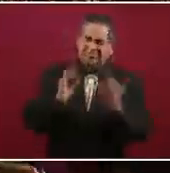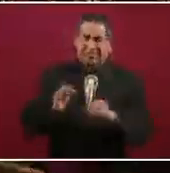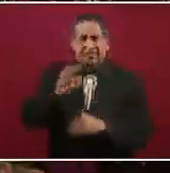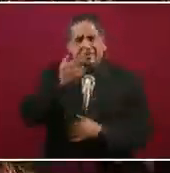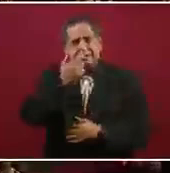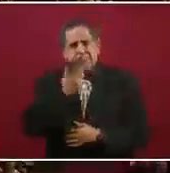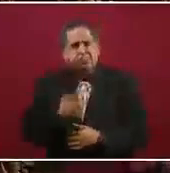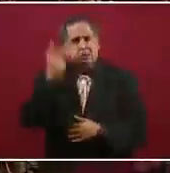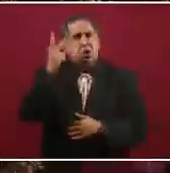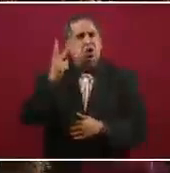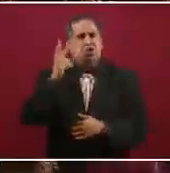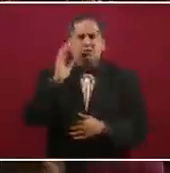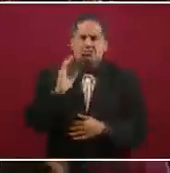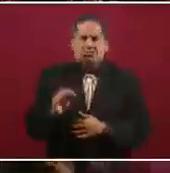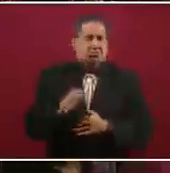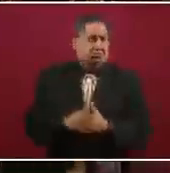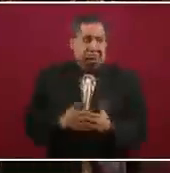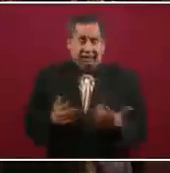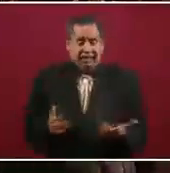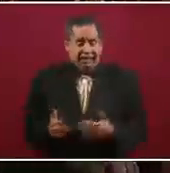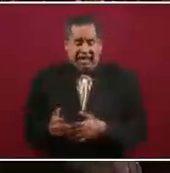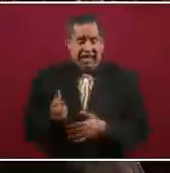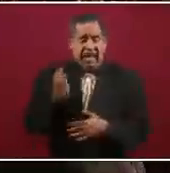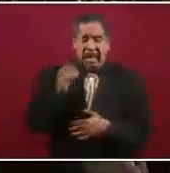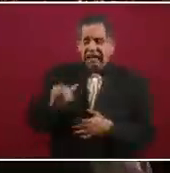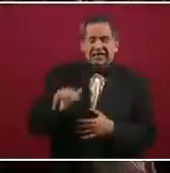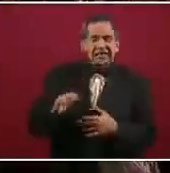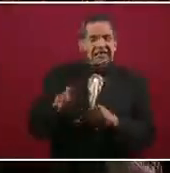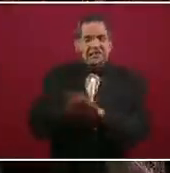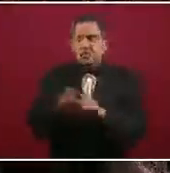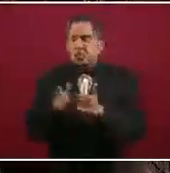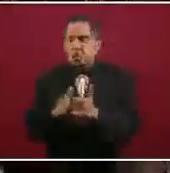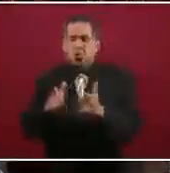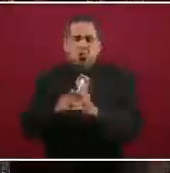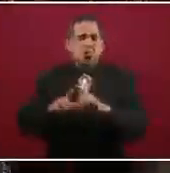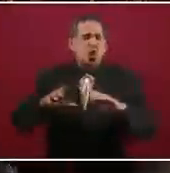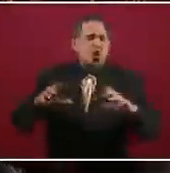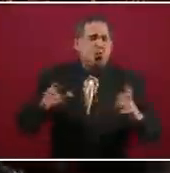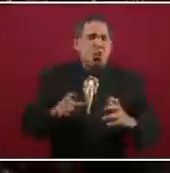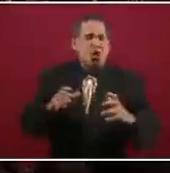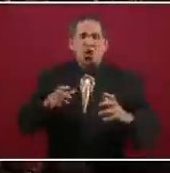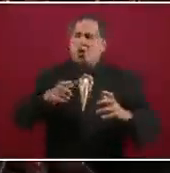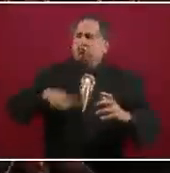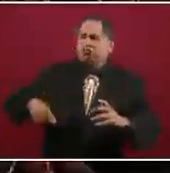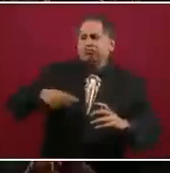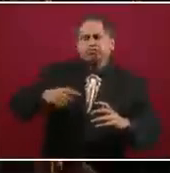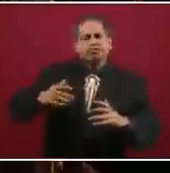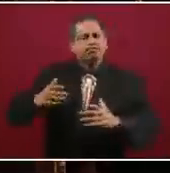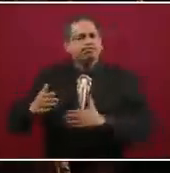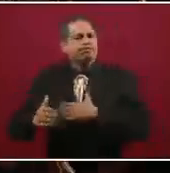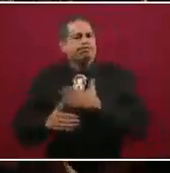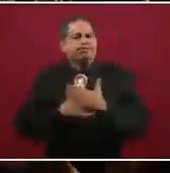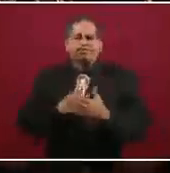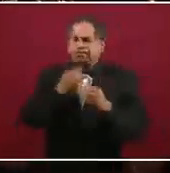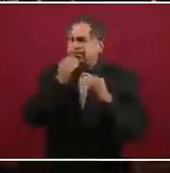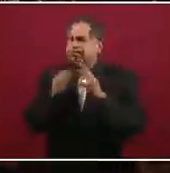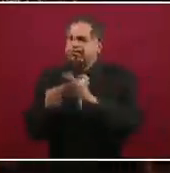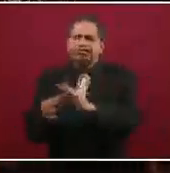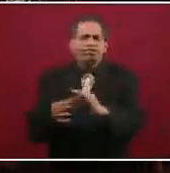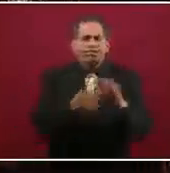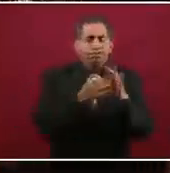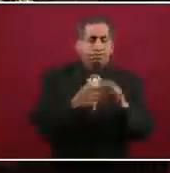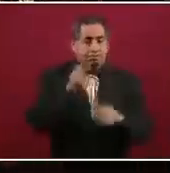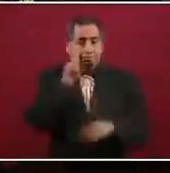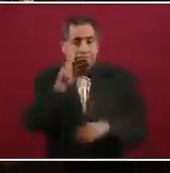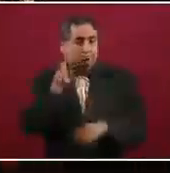no se puede dar, es una condición estar así en grupo y estarnos reflejando unos a otros, así que así